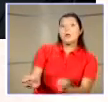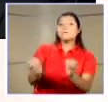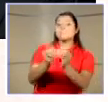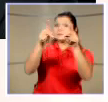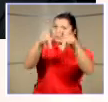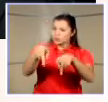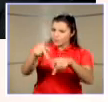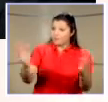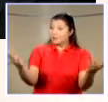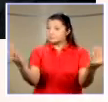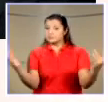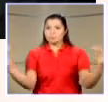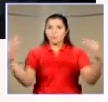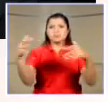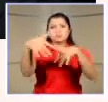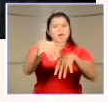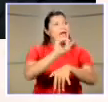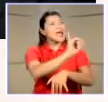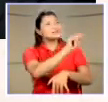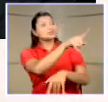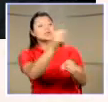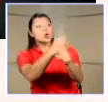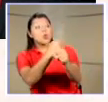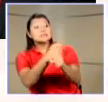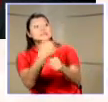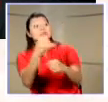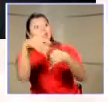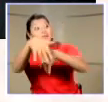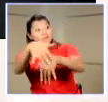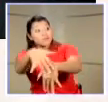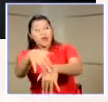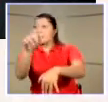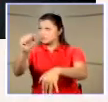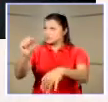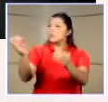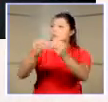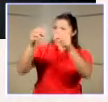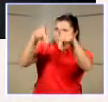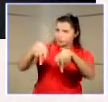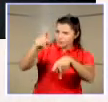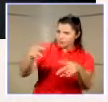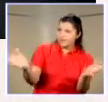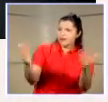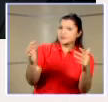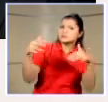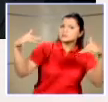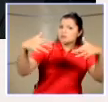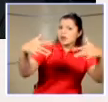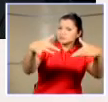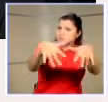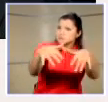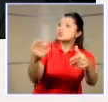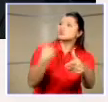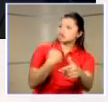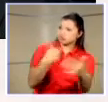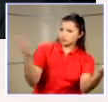la calle. Eso lo provocan ustedes tirándose a la calle. Sí, más gente tiene que salir a la calle y lo vamos a potenciar al máximo, ¿verdad?